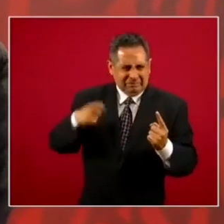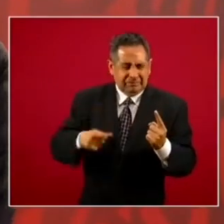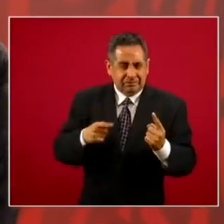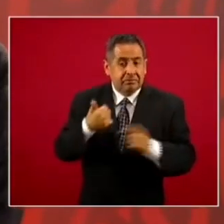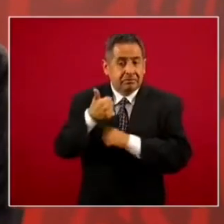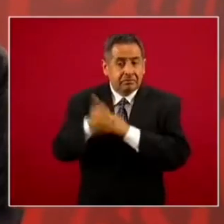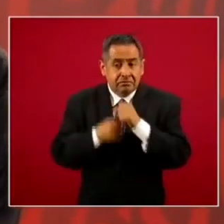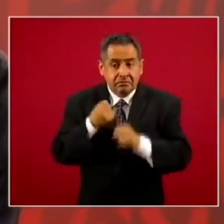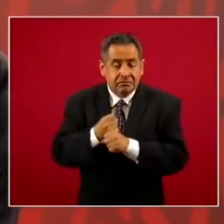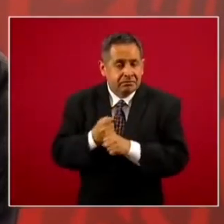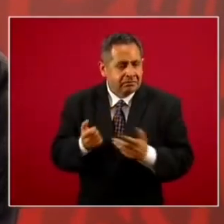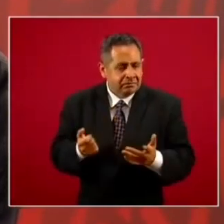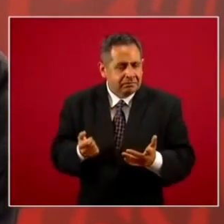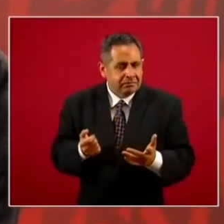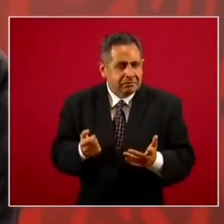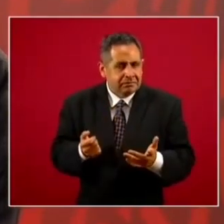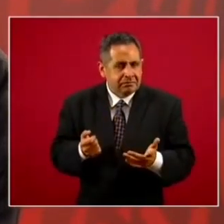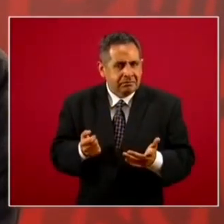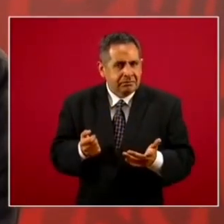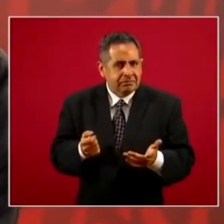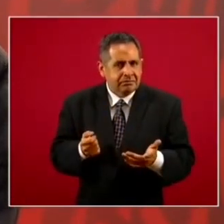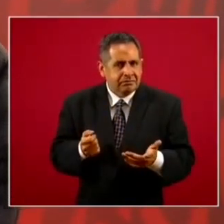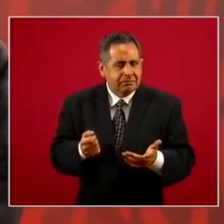en un sexenio.